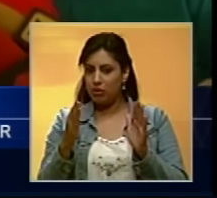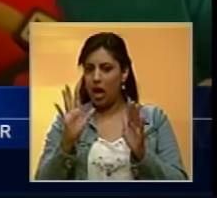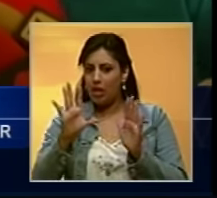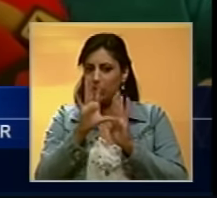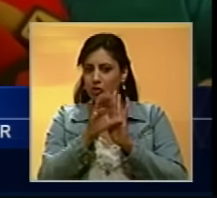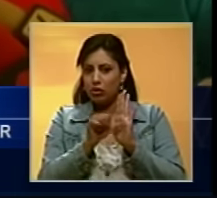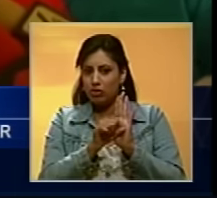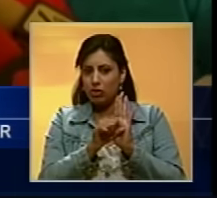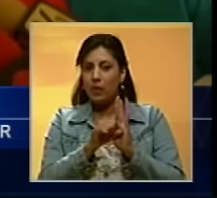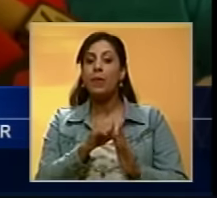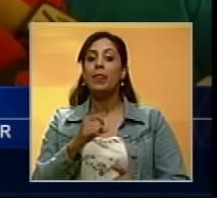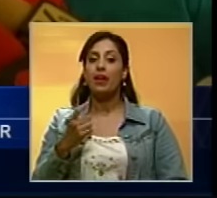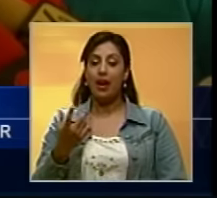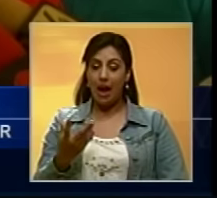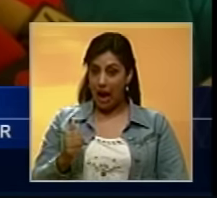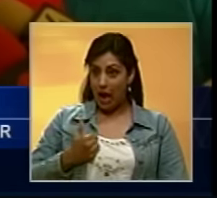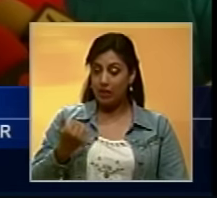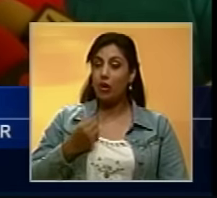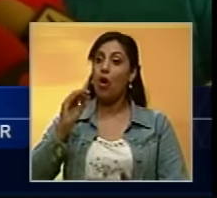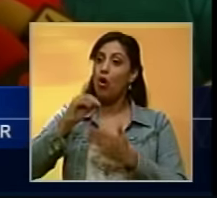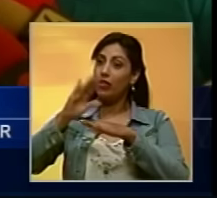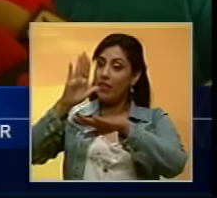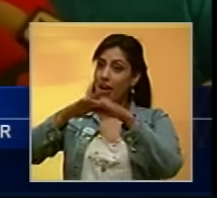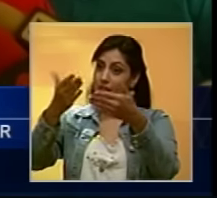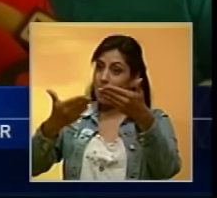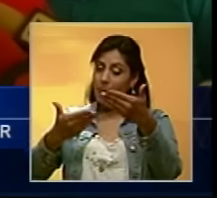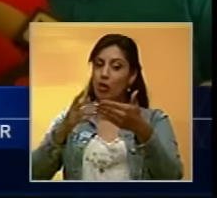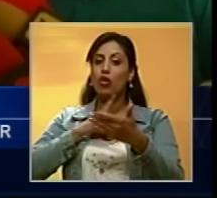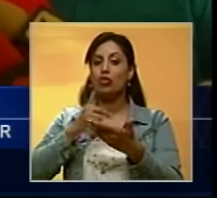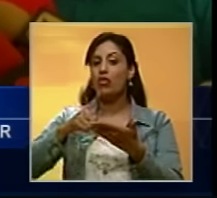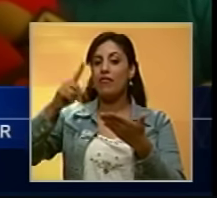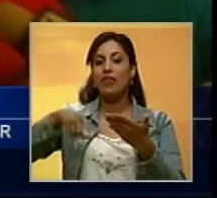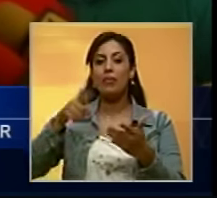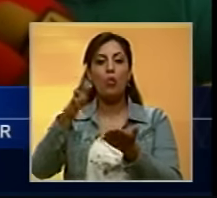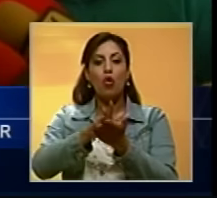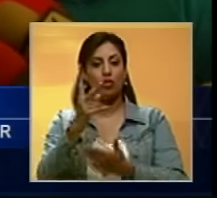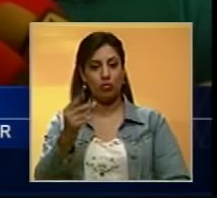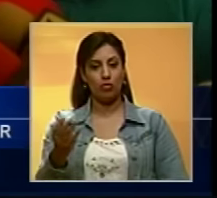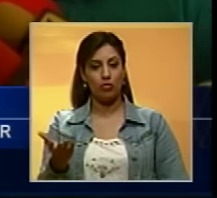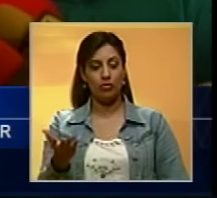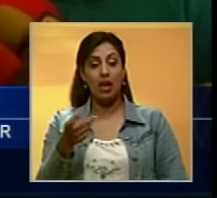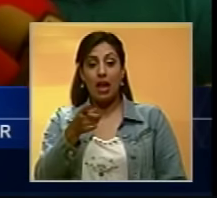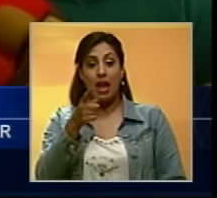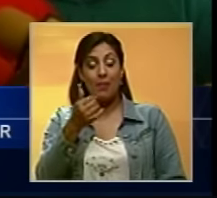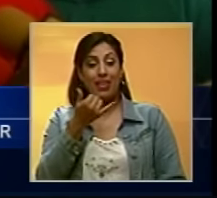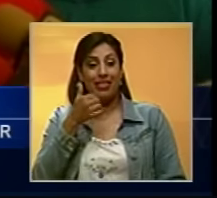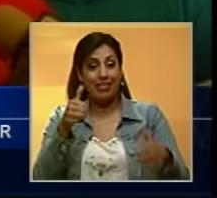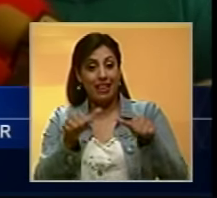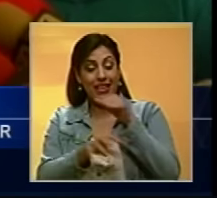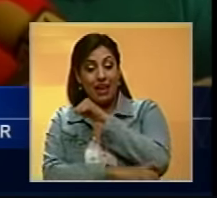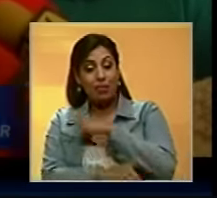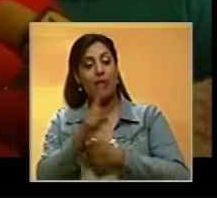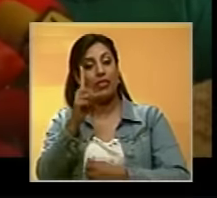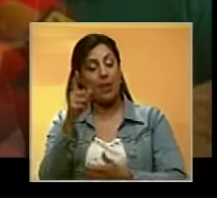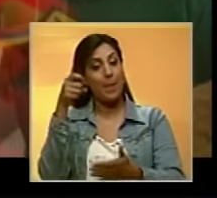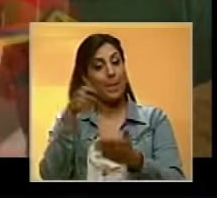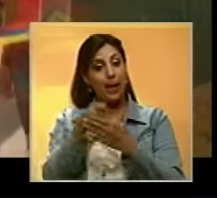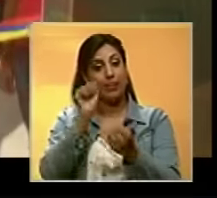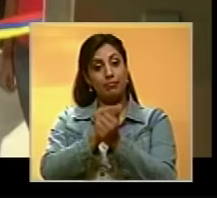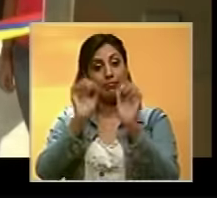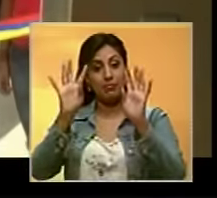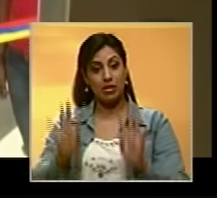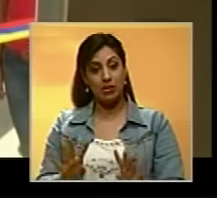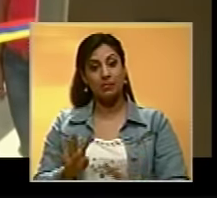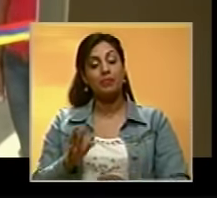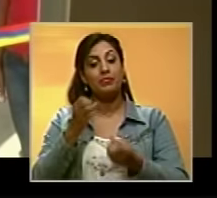dice la Constitución hagan la solicitud y no metan a firmar ningún muerto el que cometió fraude tiene que pagar por ello